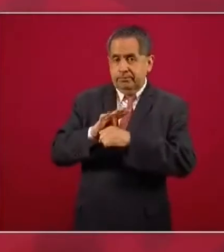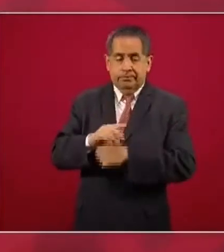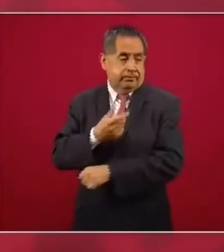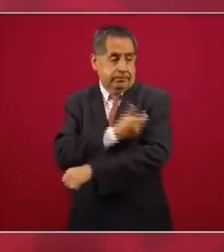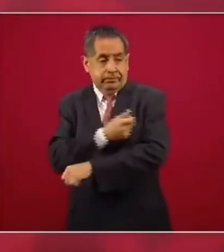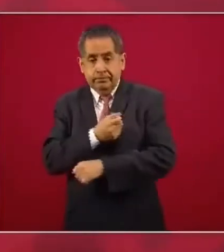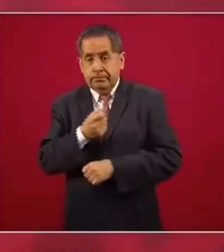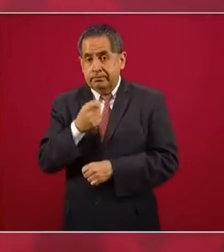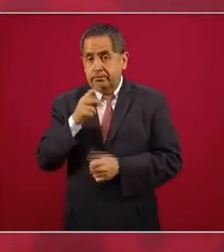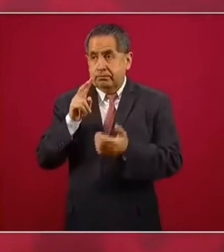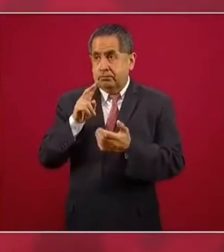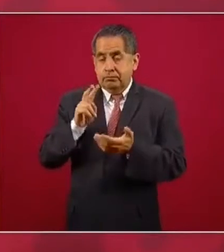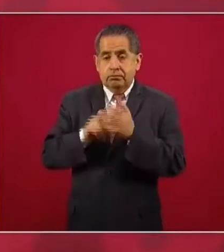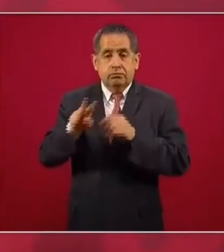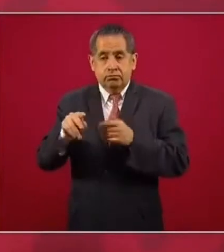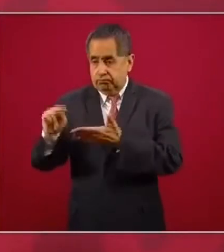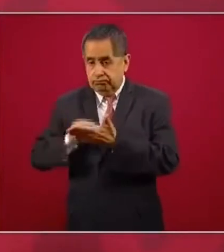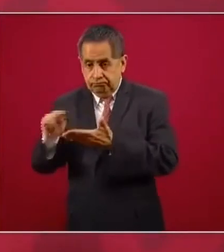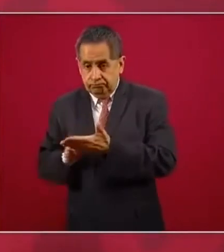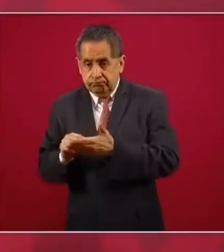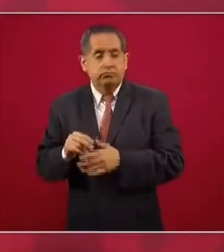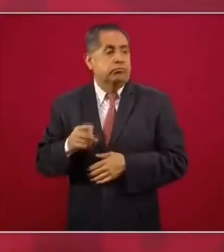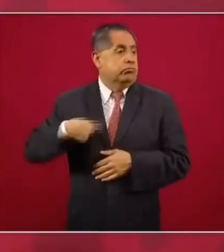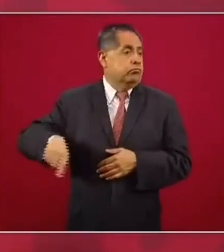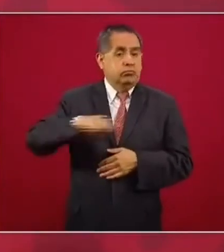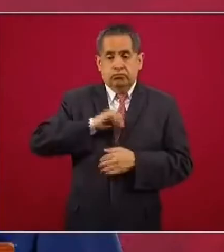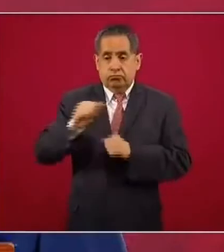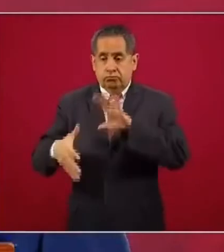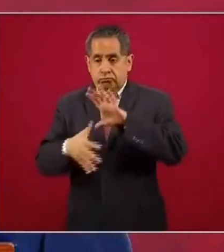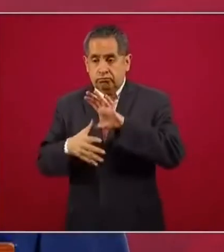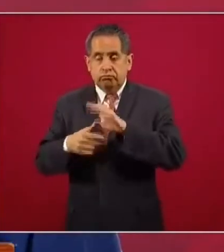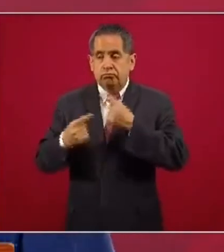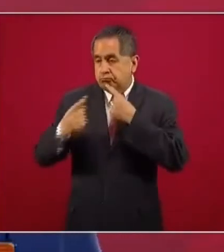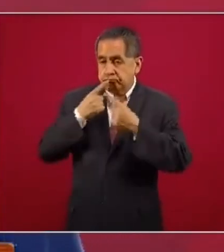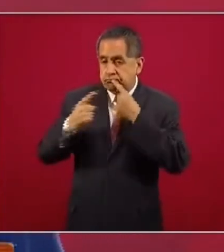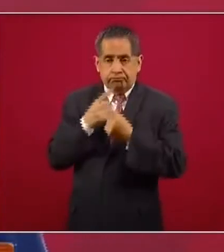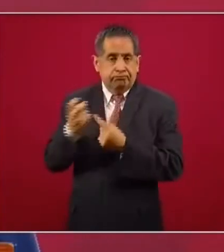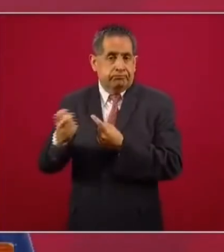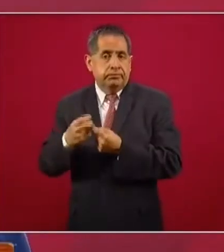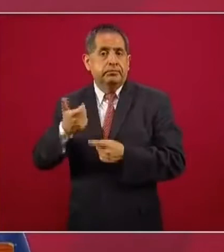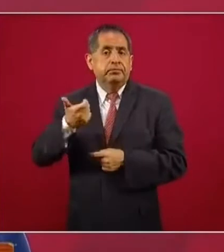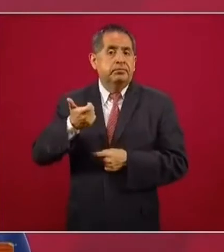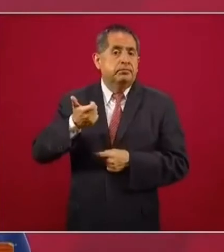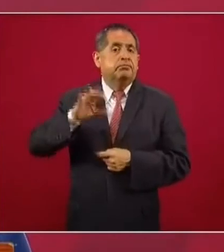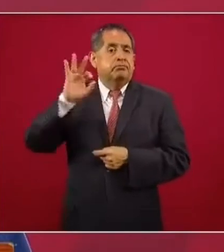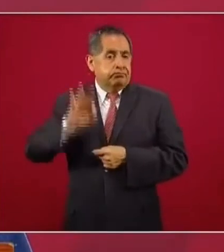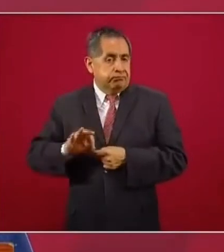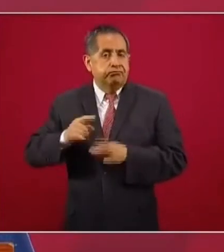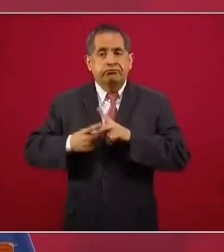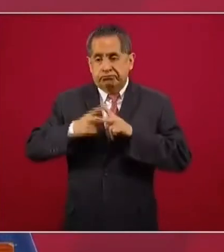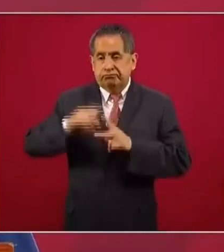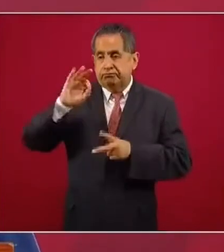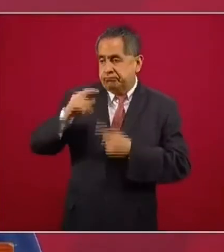los países de la región podrán contar con precios negociados a través del Fondo Rotatorio de Vacunas de la Organización Panamericana de la